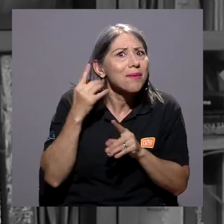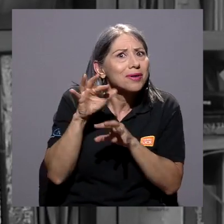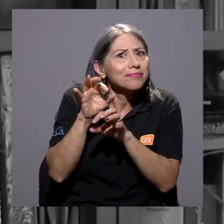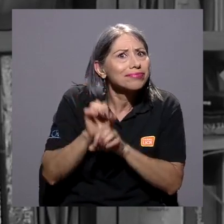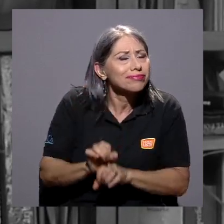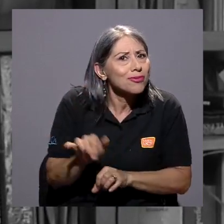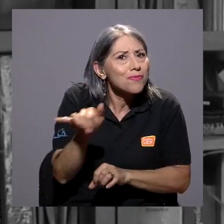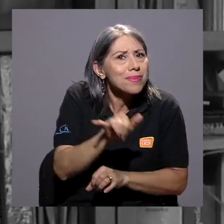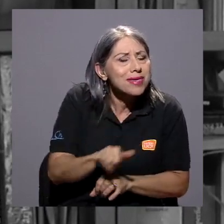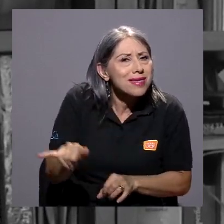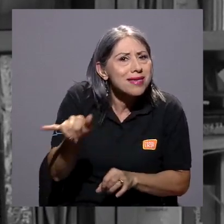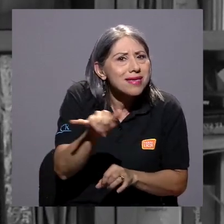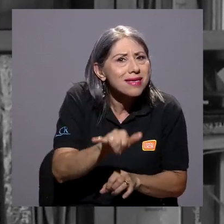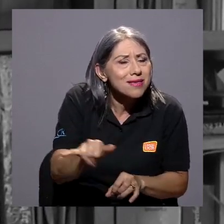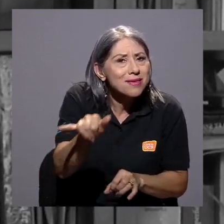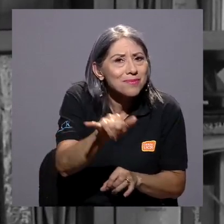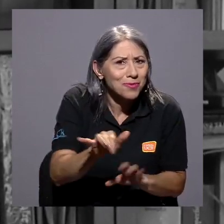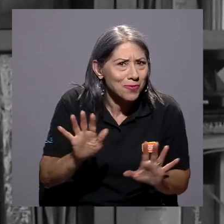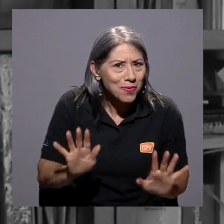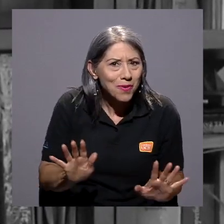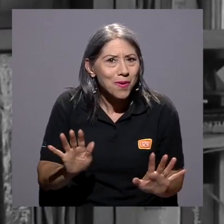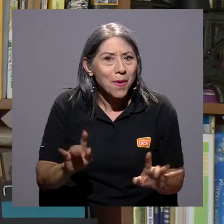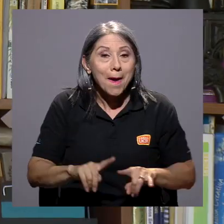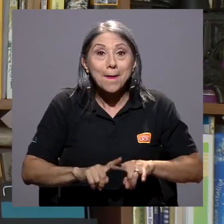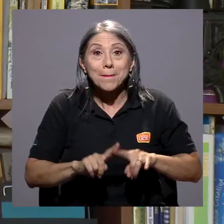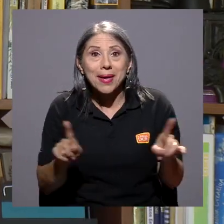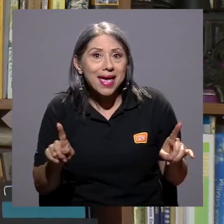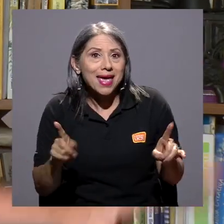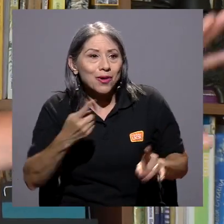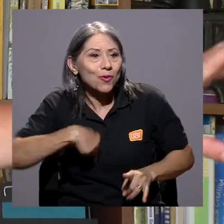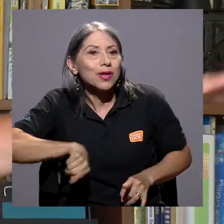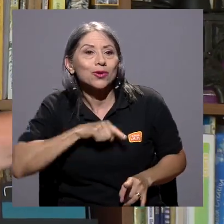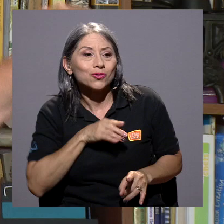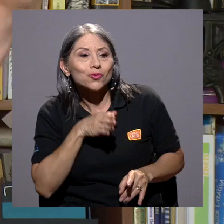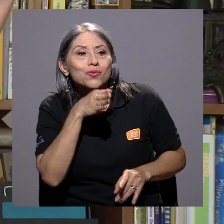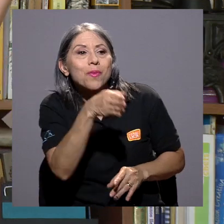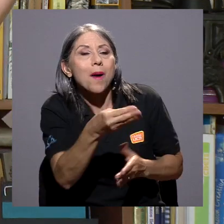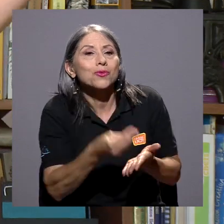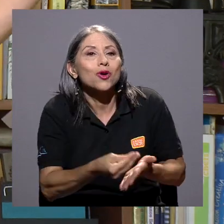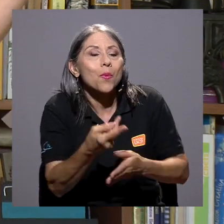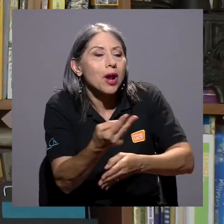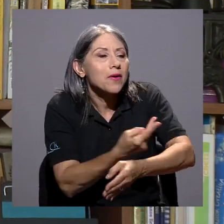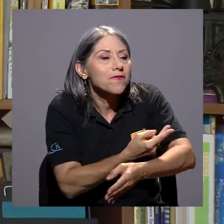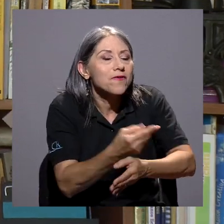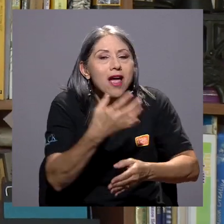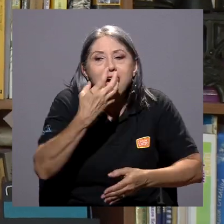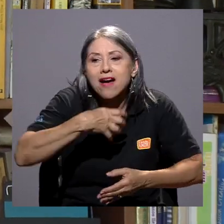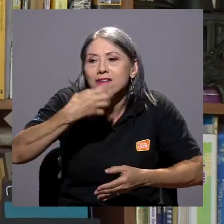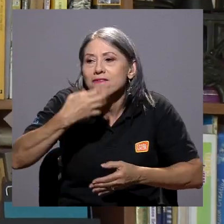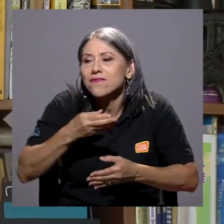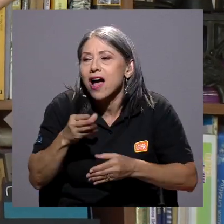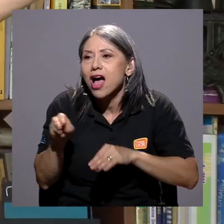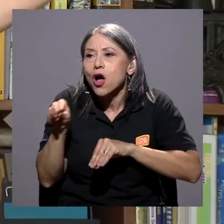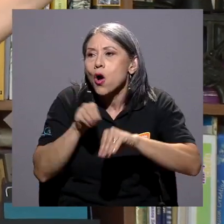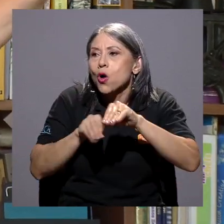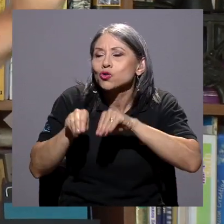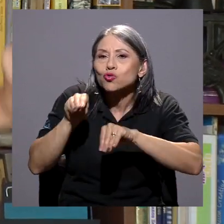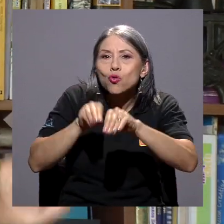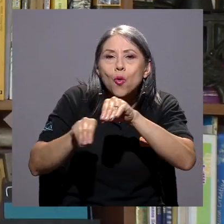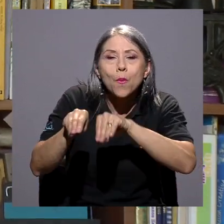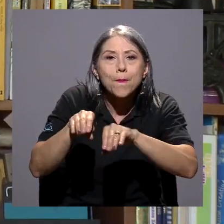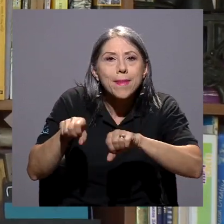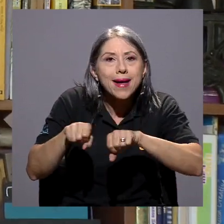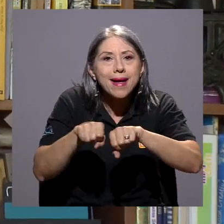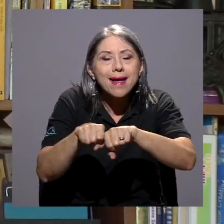sé, la quincena o el mes, ¿verdad?, de lo que vamos a la feria, de lo que vamos al súper, de lo que vamos al almacén